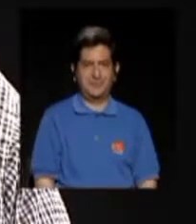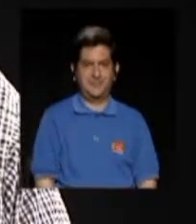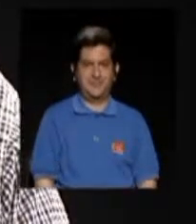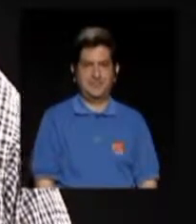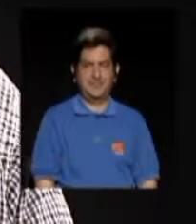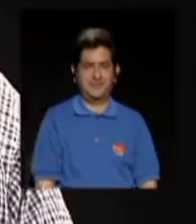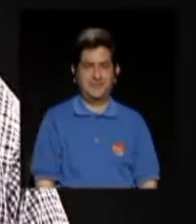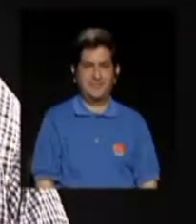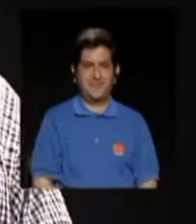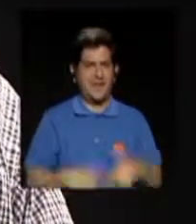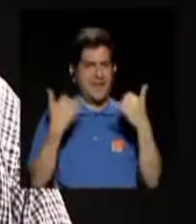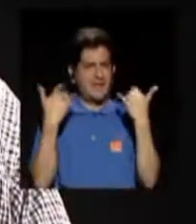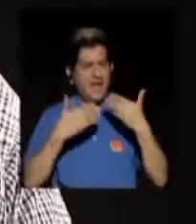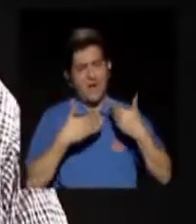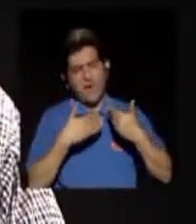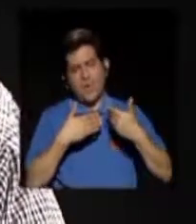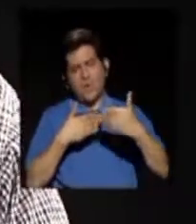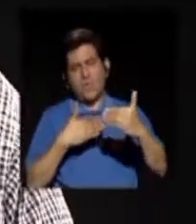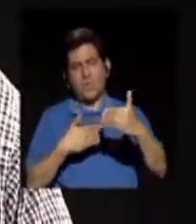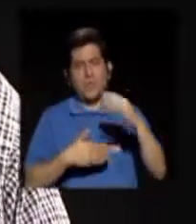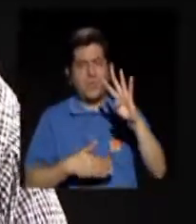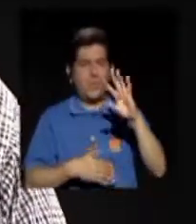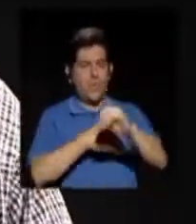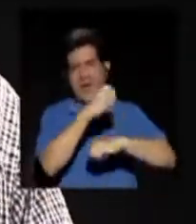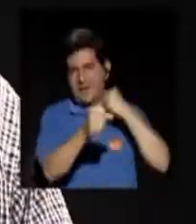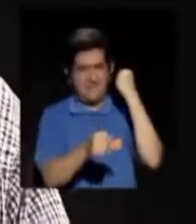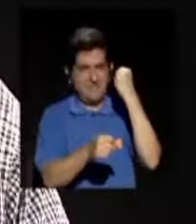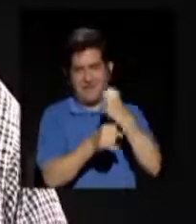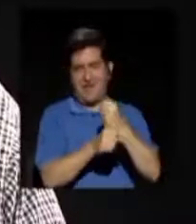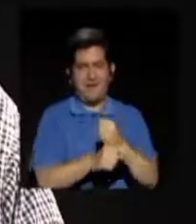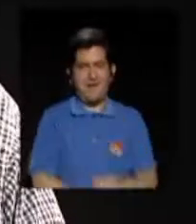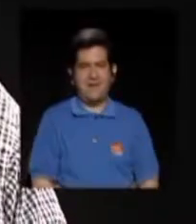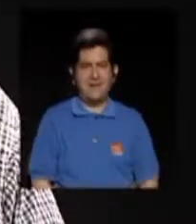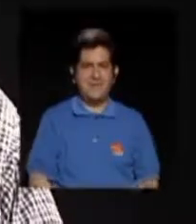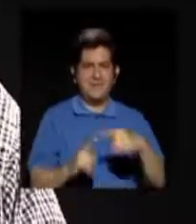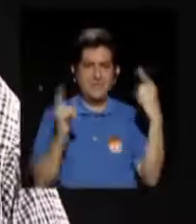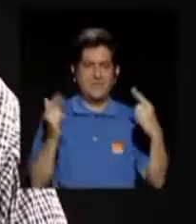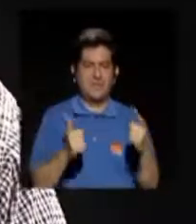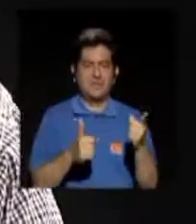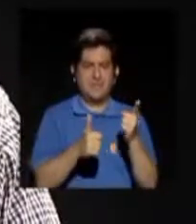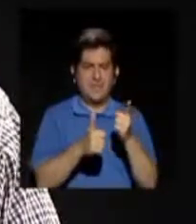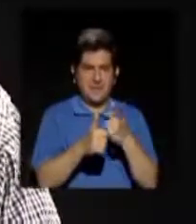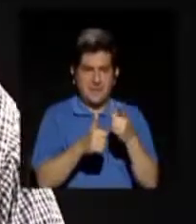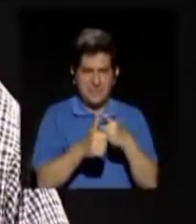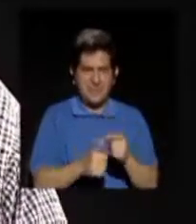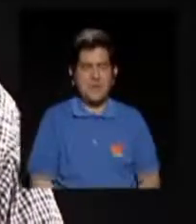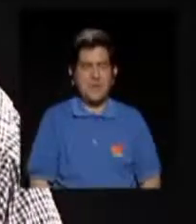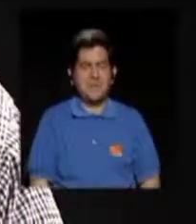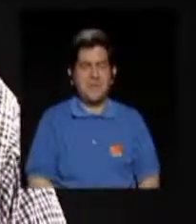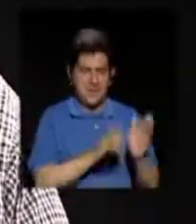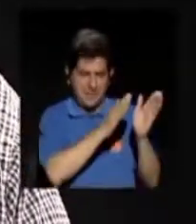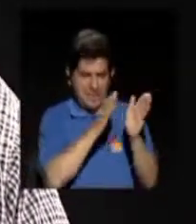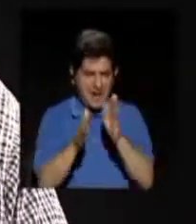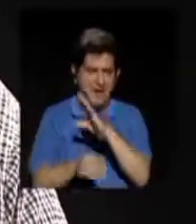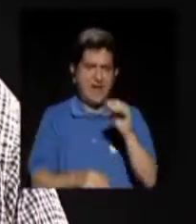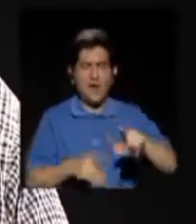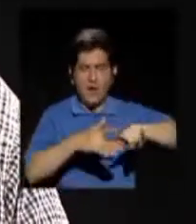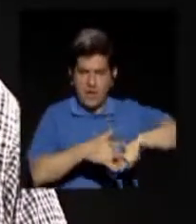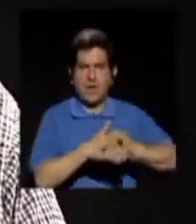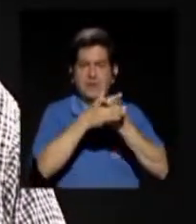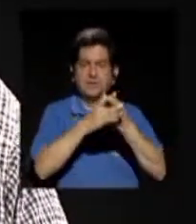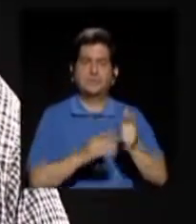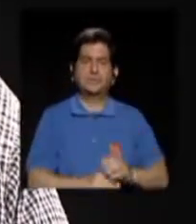O sea, ya habían pasado casi 40 años desde su planeamiento e inauguración.